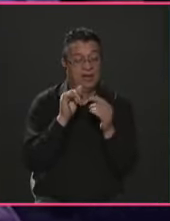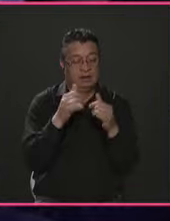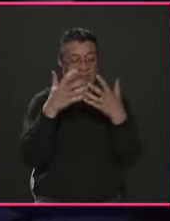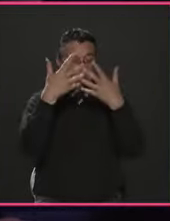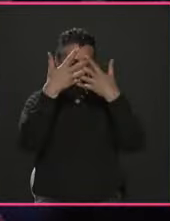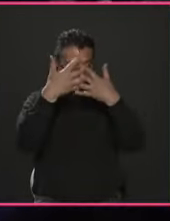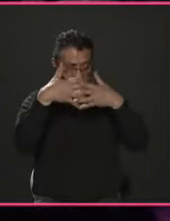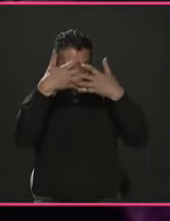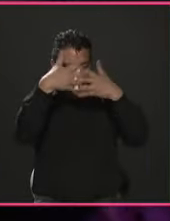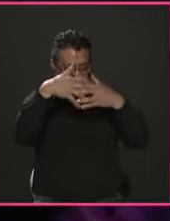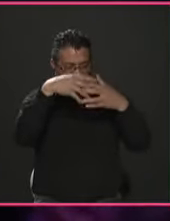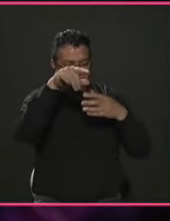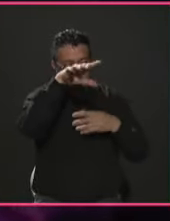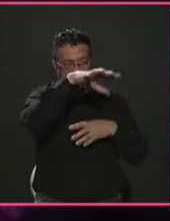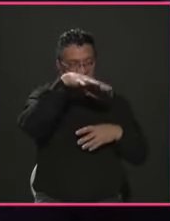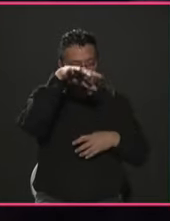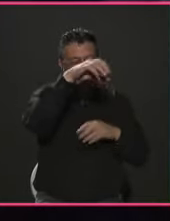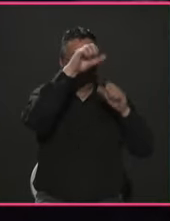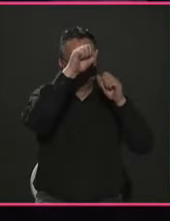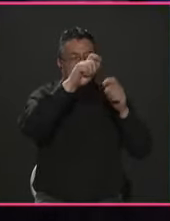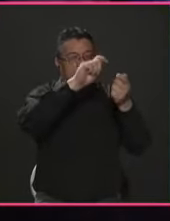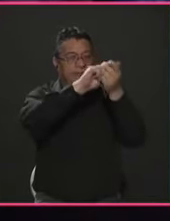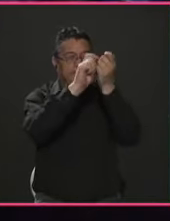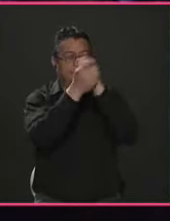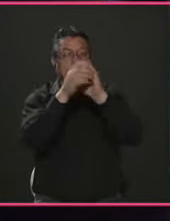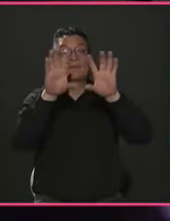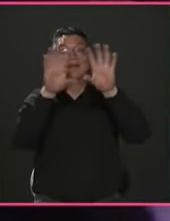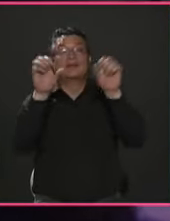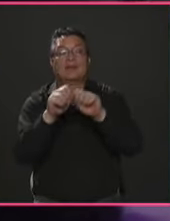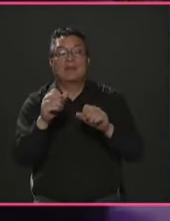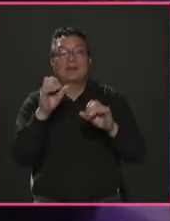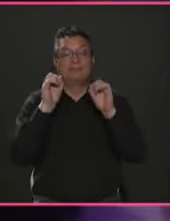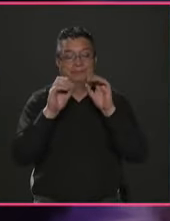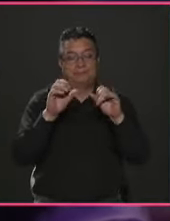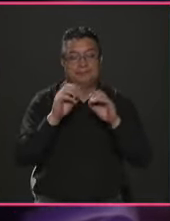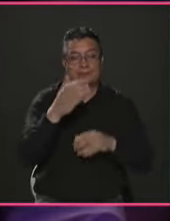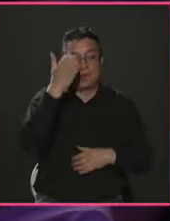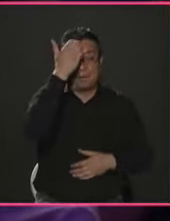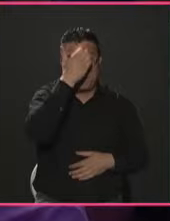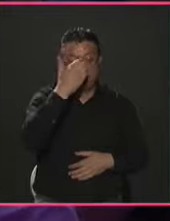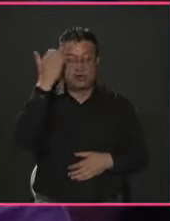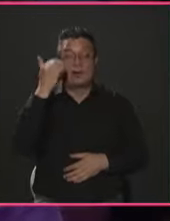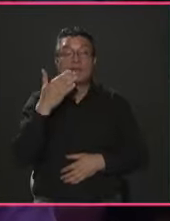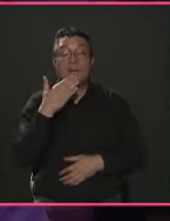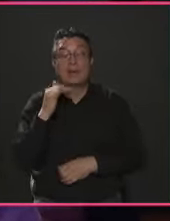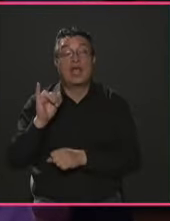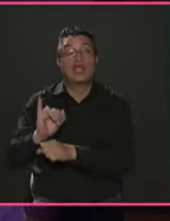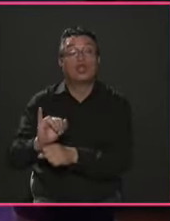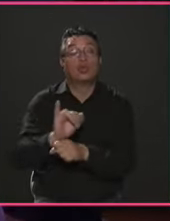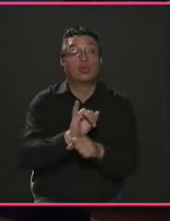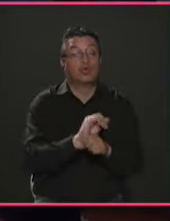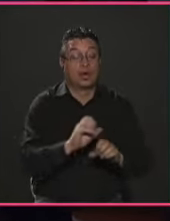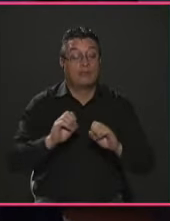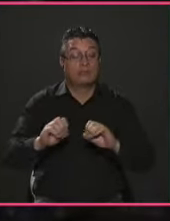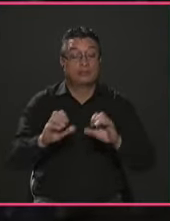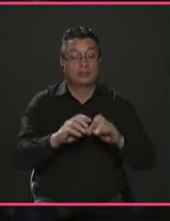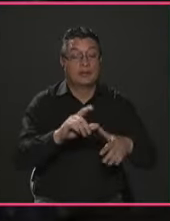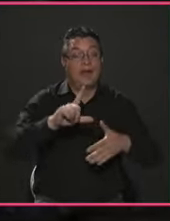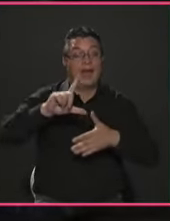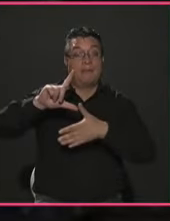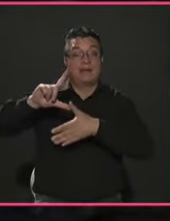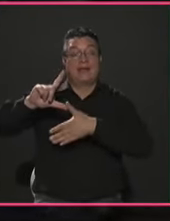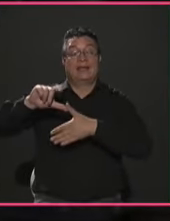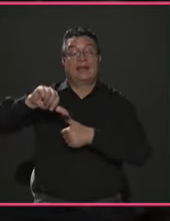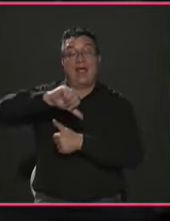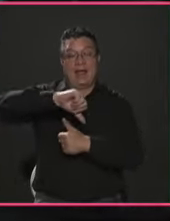automatización podría estar impactando en los sistemas de formación profesional eh Y en las instituciones de formación profesional de América Latina y el Caribe